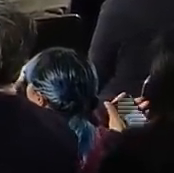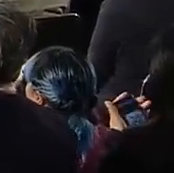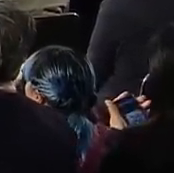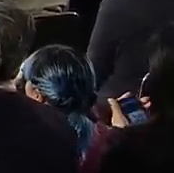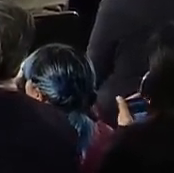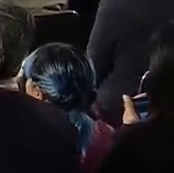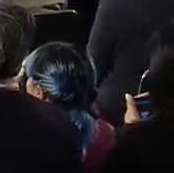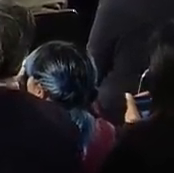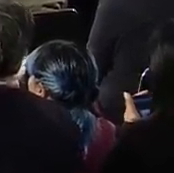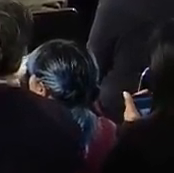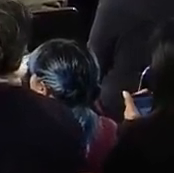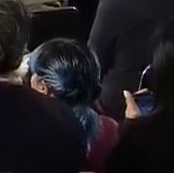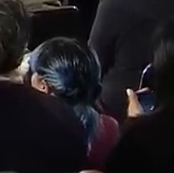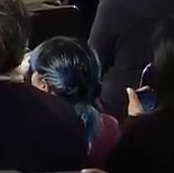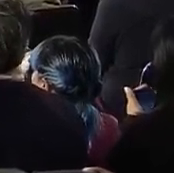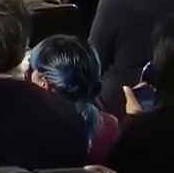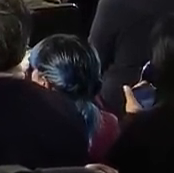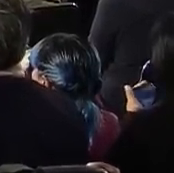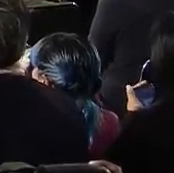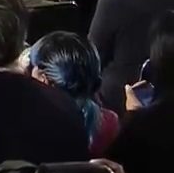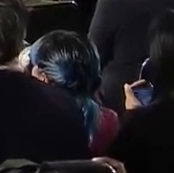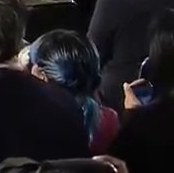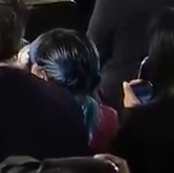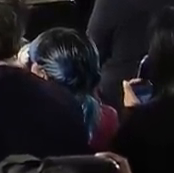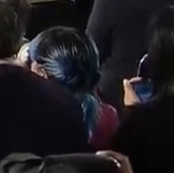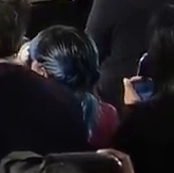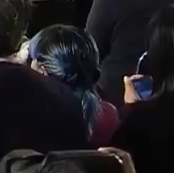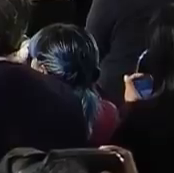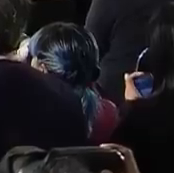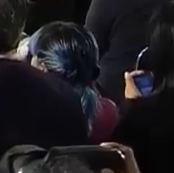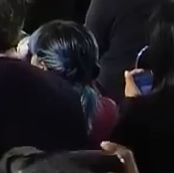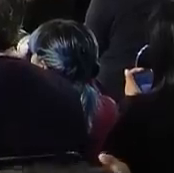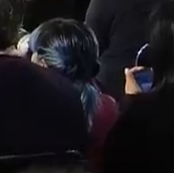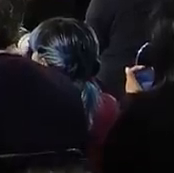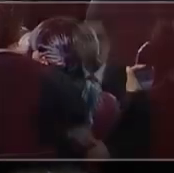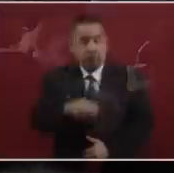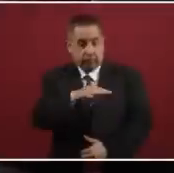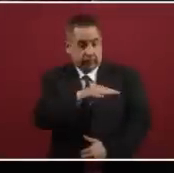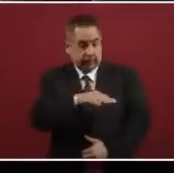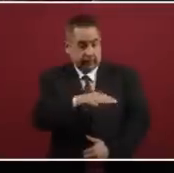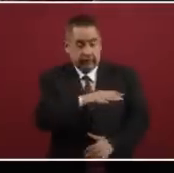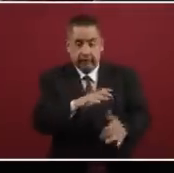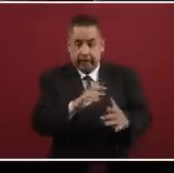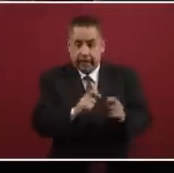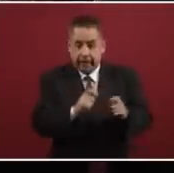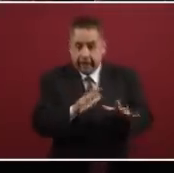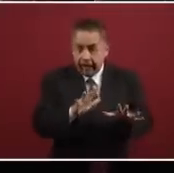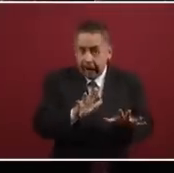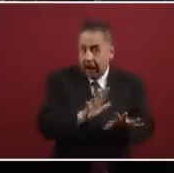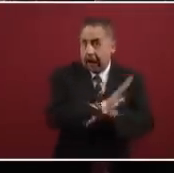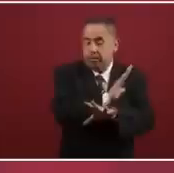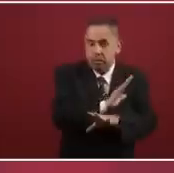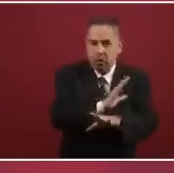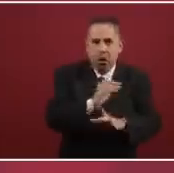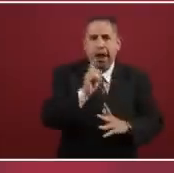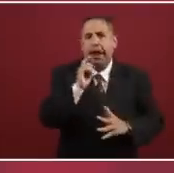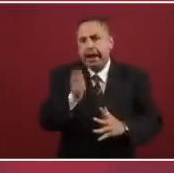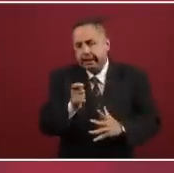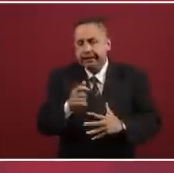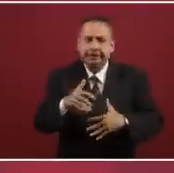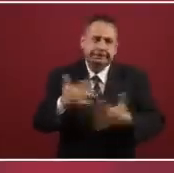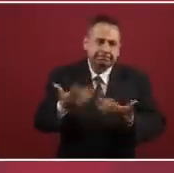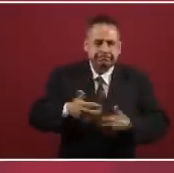que se reforme todo este sistema de salud pública va a requerir de una